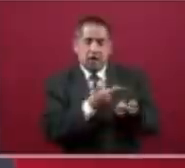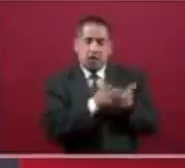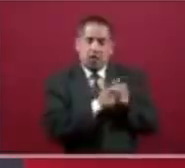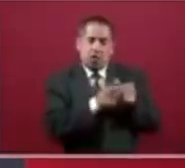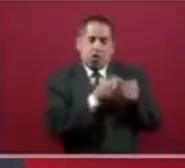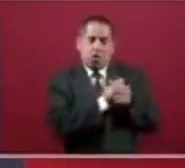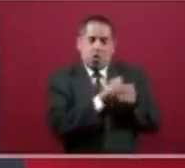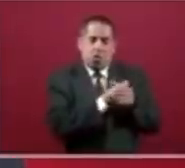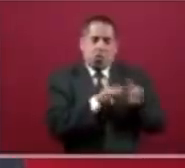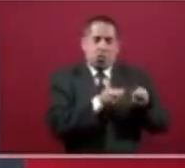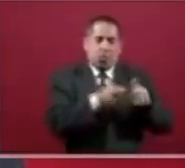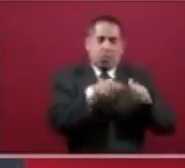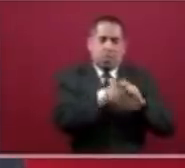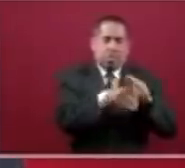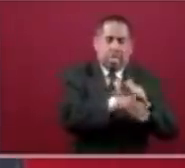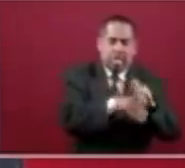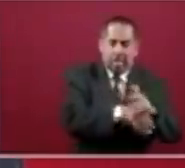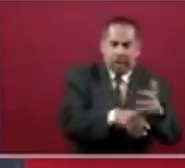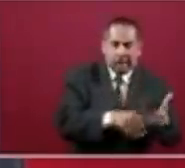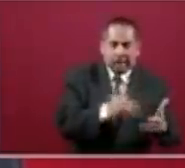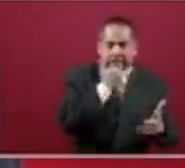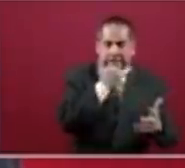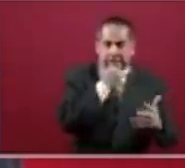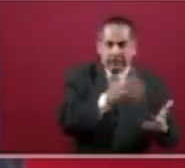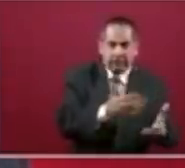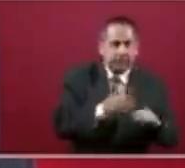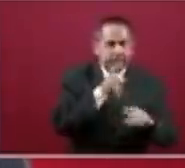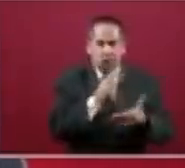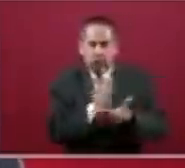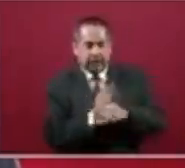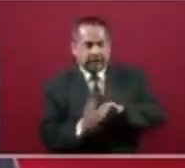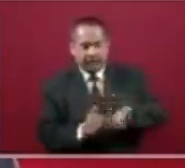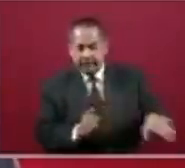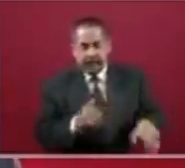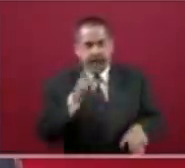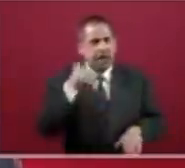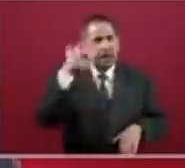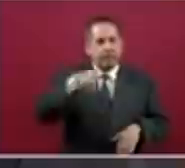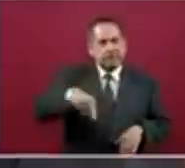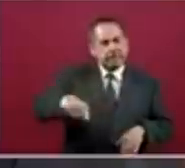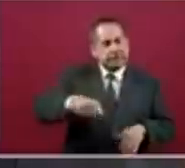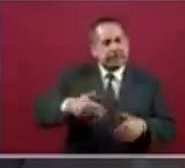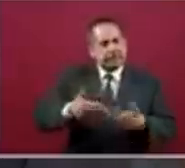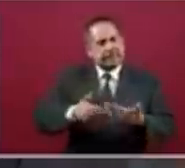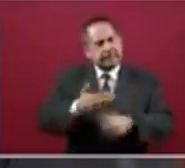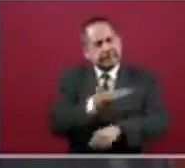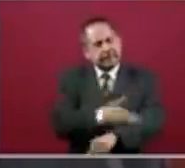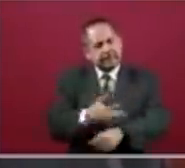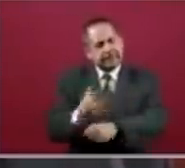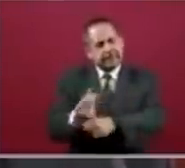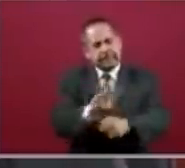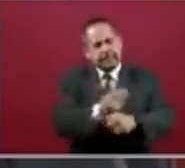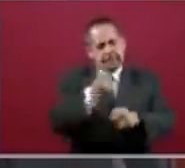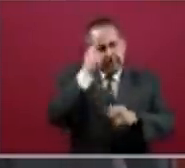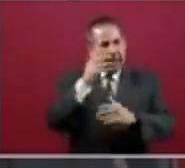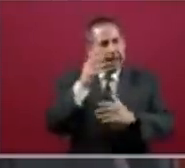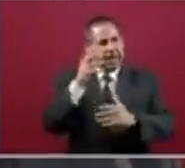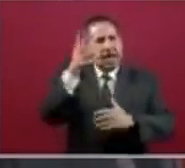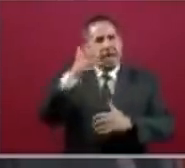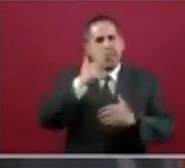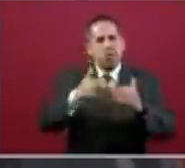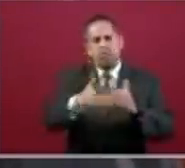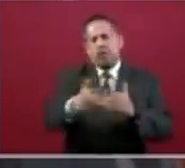Eso es mejor, para que nunca más vuelvan. Y tampoco va a ser así,